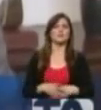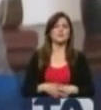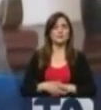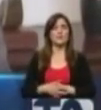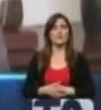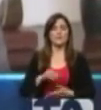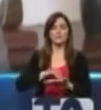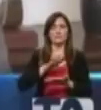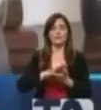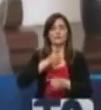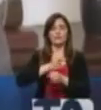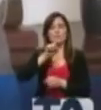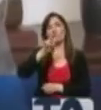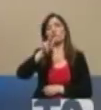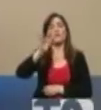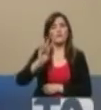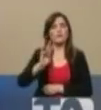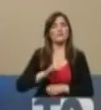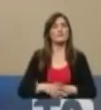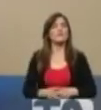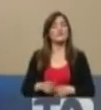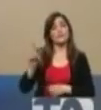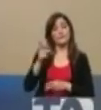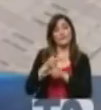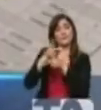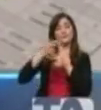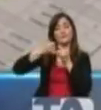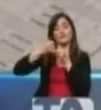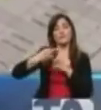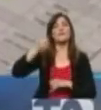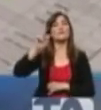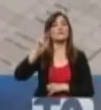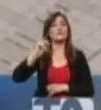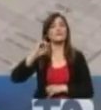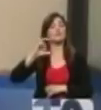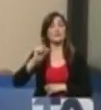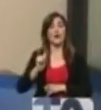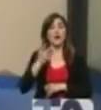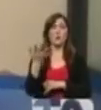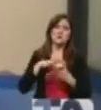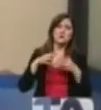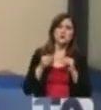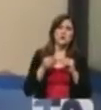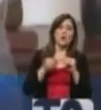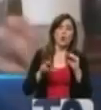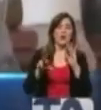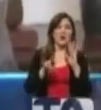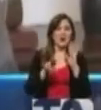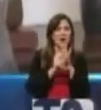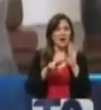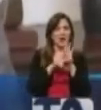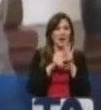la aplicación de la ordenanza 127. Según Garnica, otra de las salidas puede ser buscar una reforma a esta ordenanza.